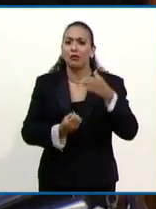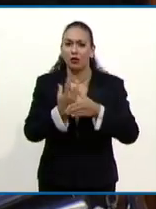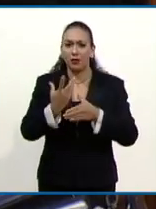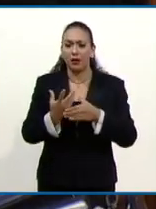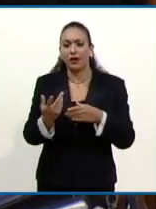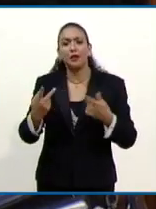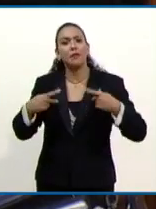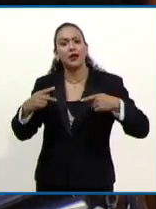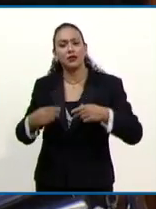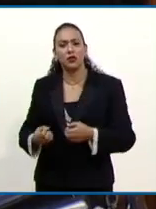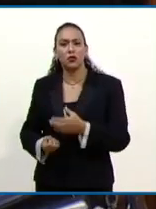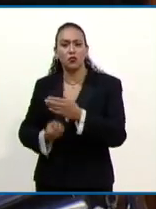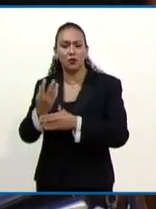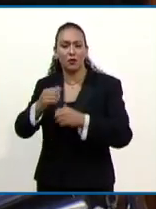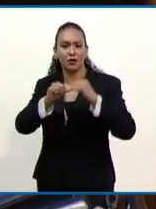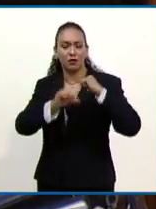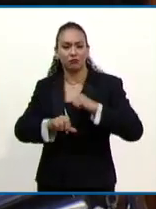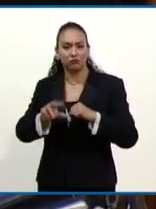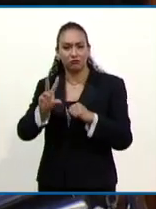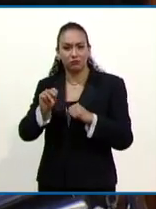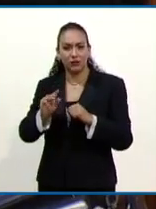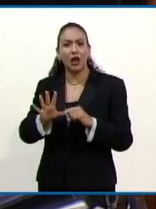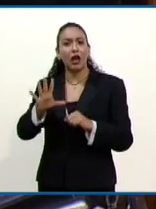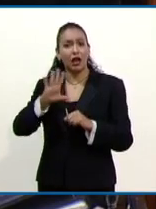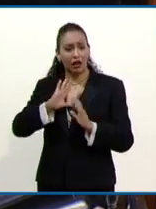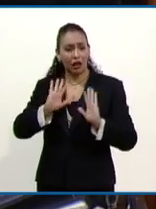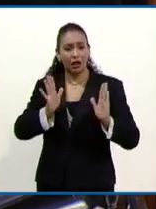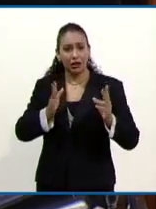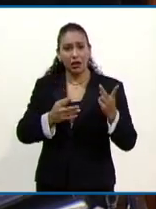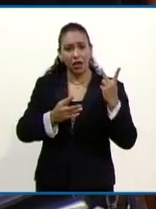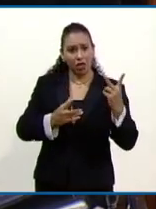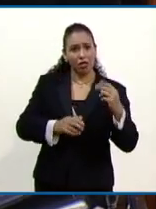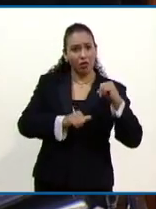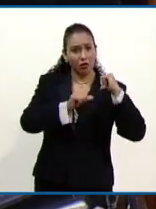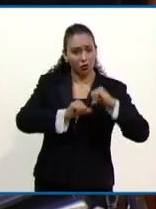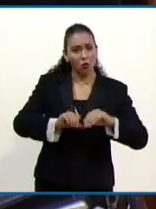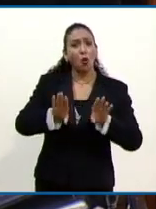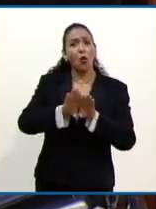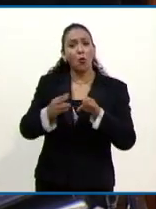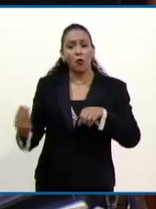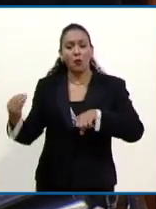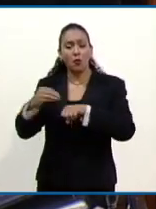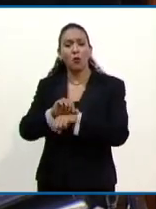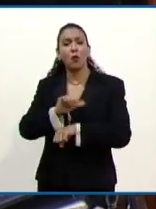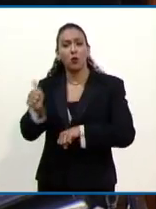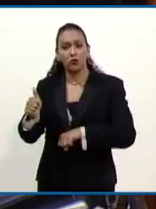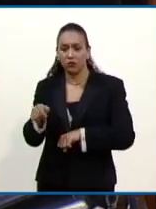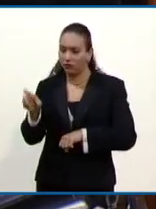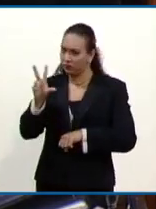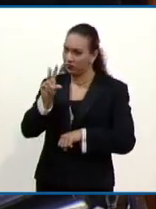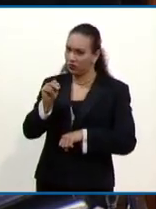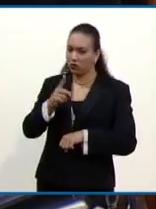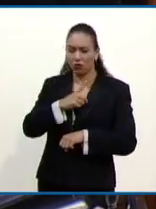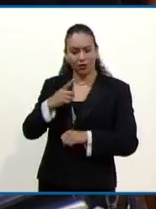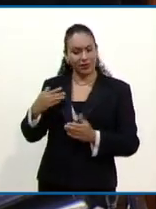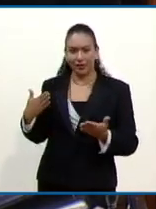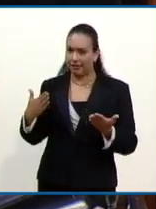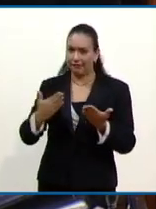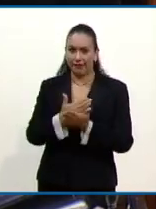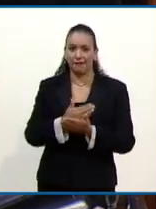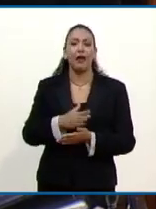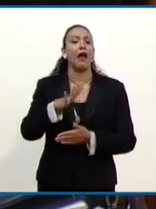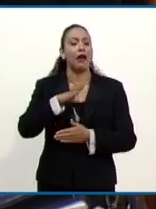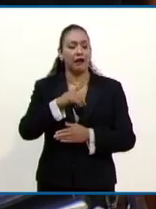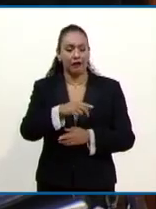comisionados, es inconcluso que es inconstitucional, al generar una intromisión indebida en la integración del